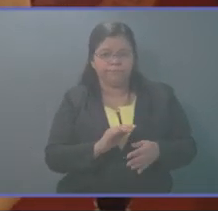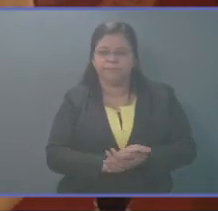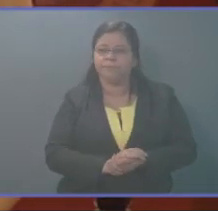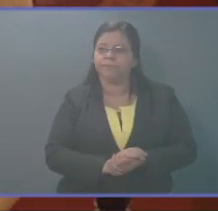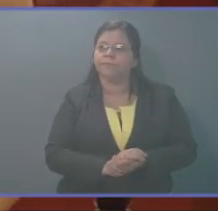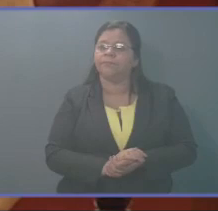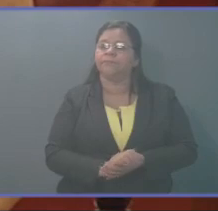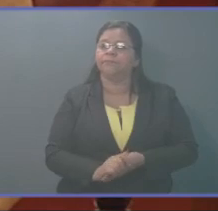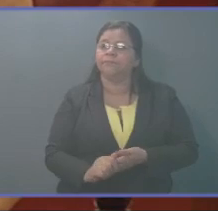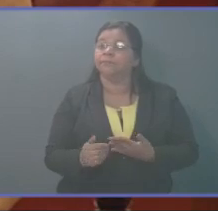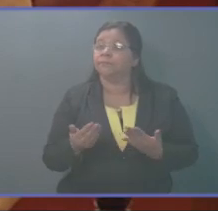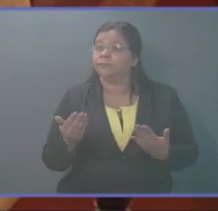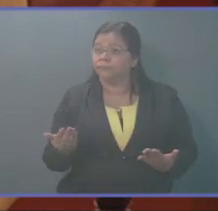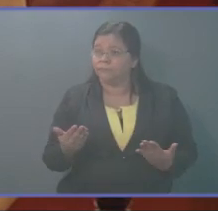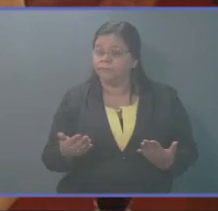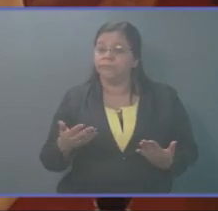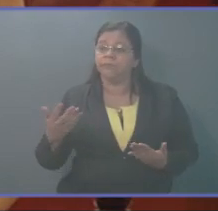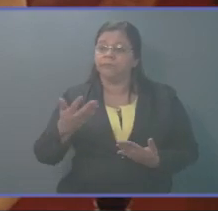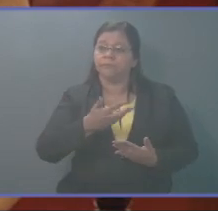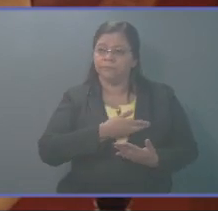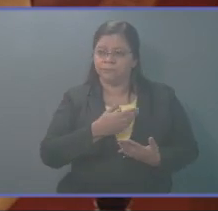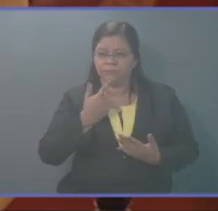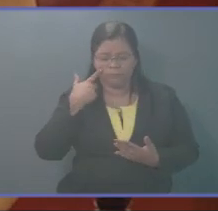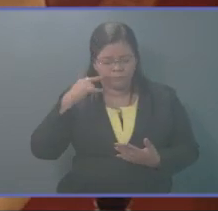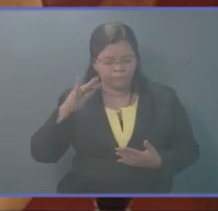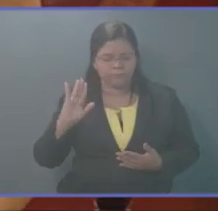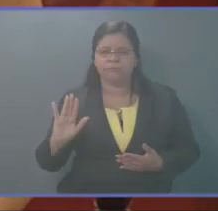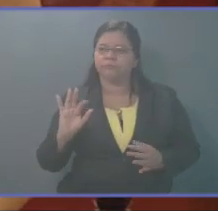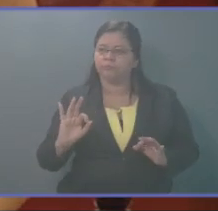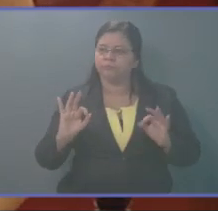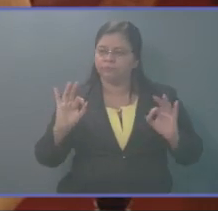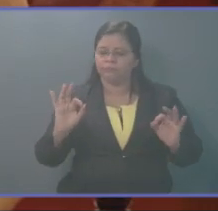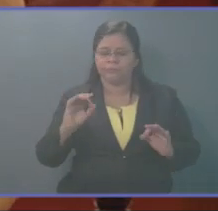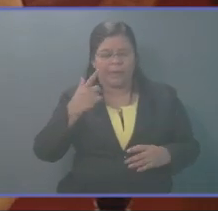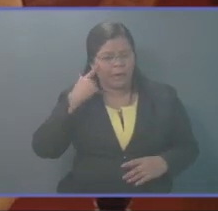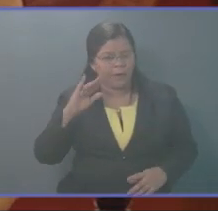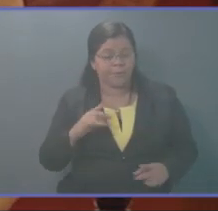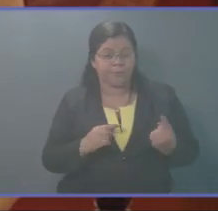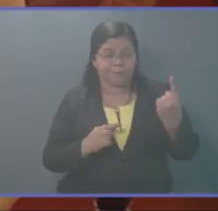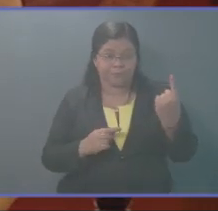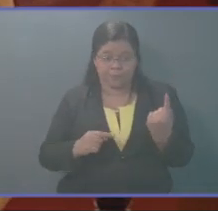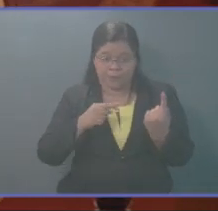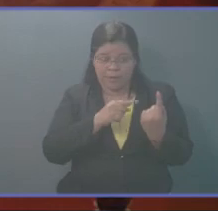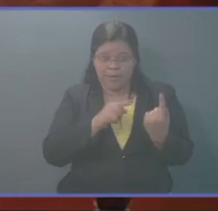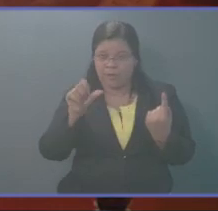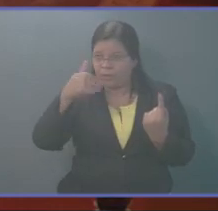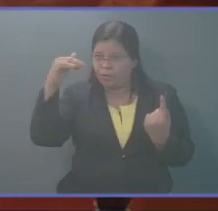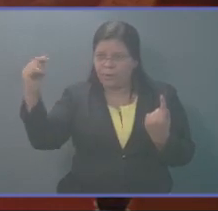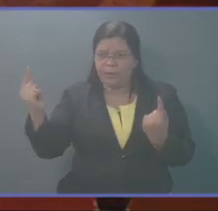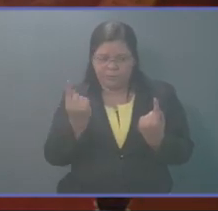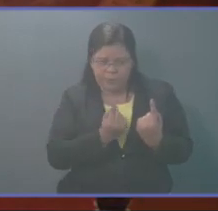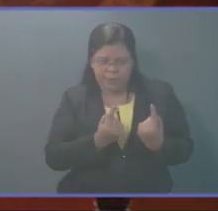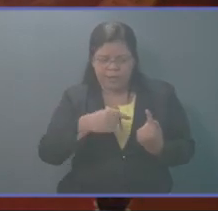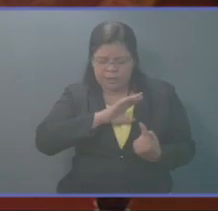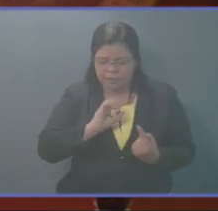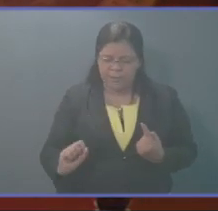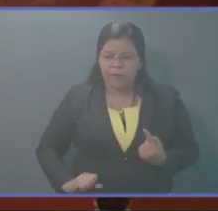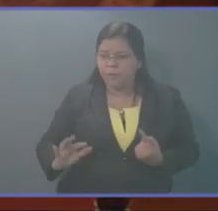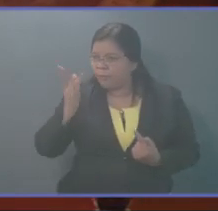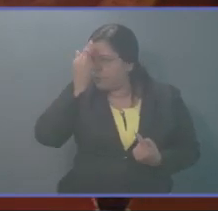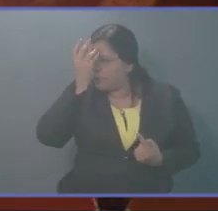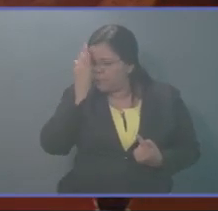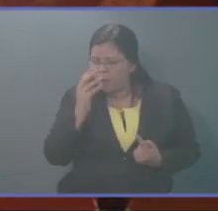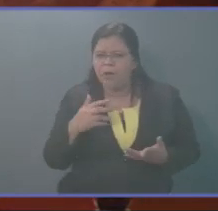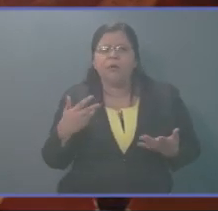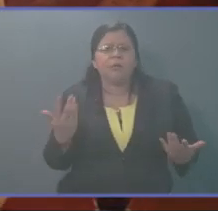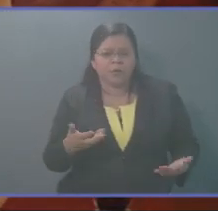también ha podido dejarnos un gran ejemplo. Que si un hermano extranjero se preocupa por el bienestar del Salvador, ¿por